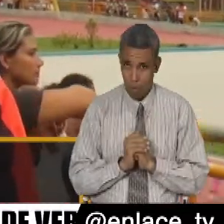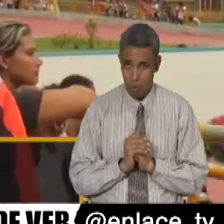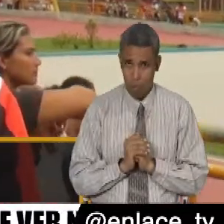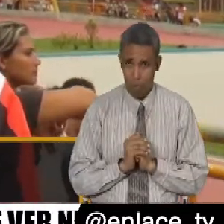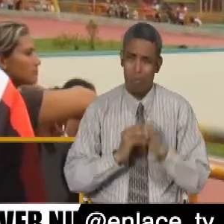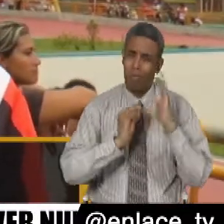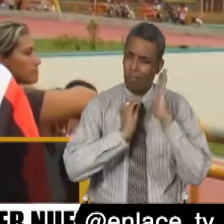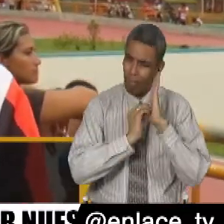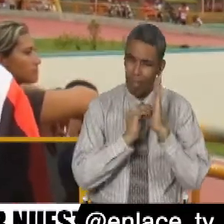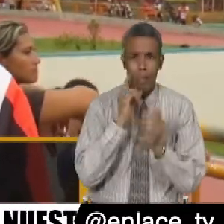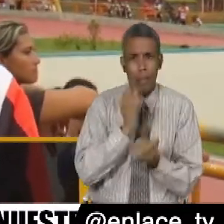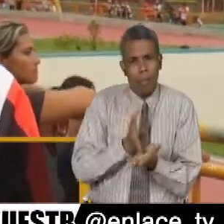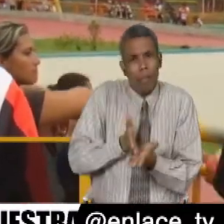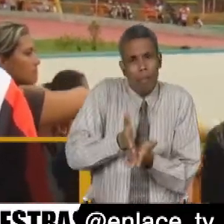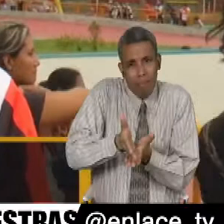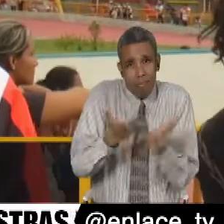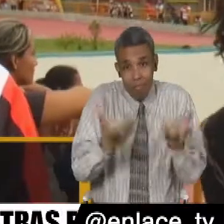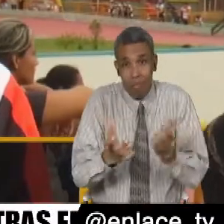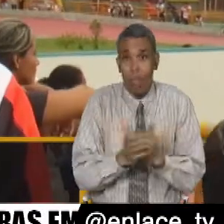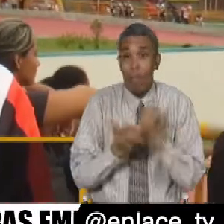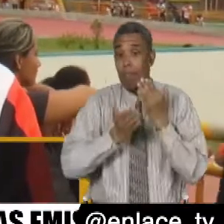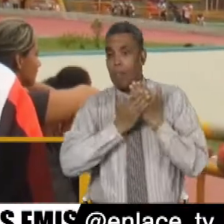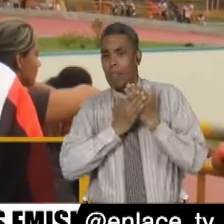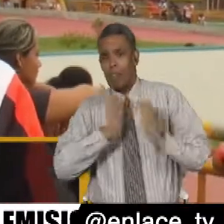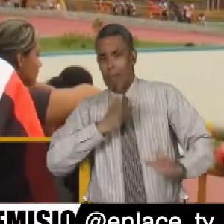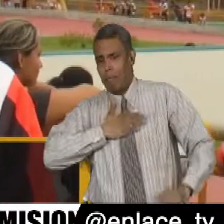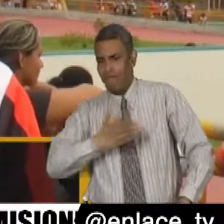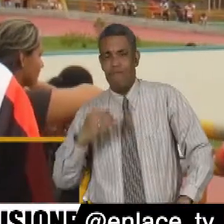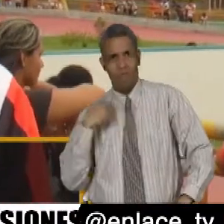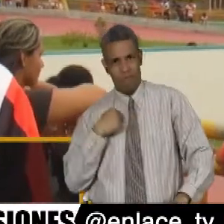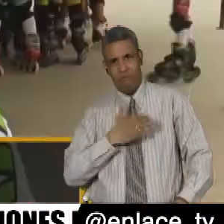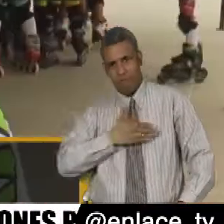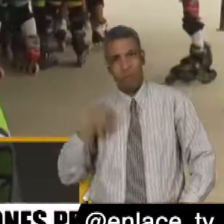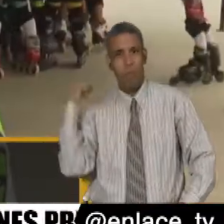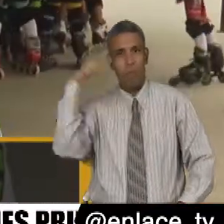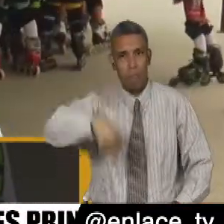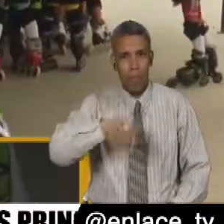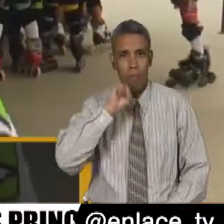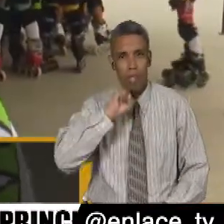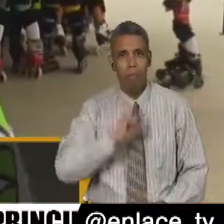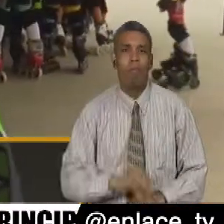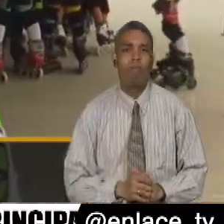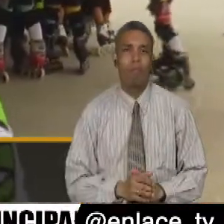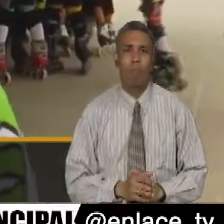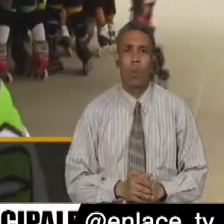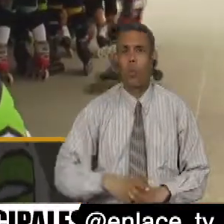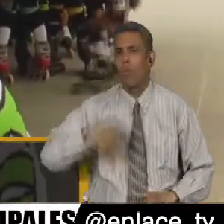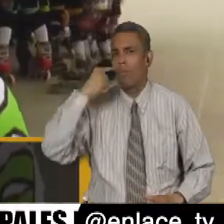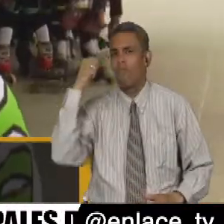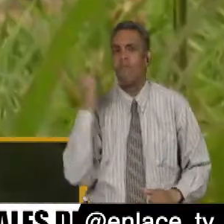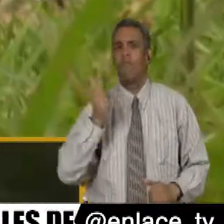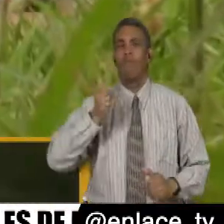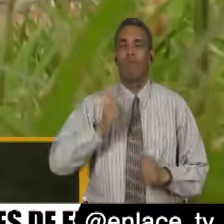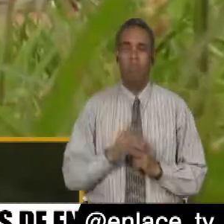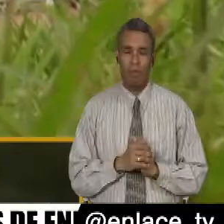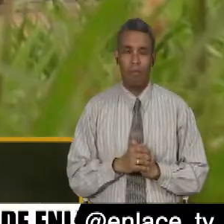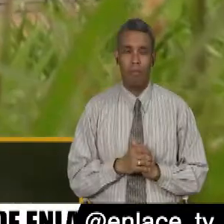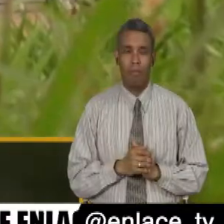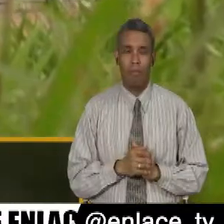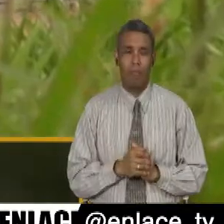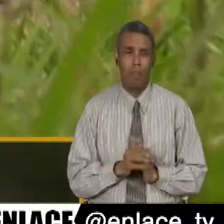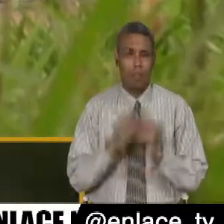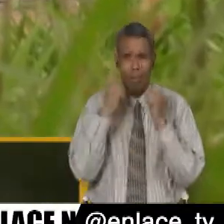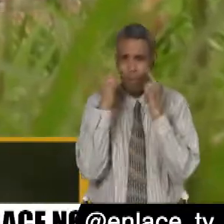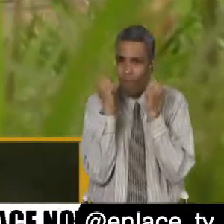siempre nos llegan invitando porque cada vez que barranca nos invita aquí estamos bien hacia bacana muy